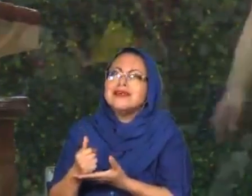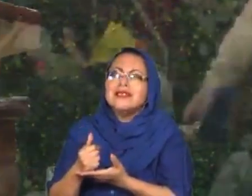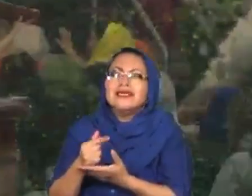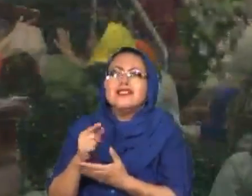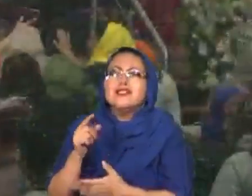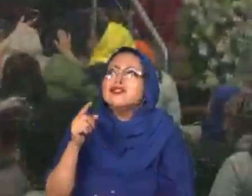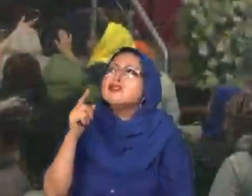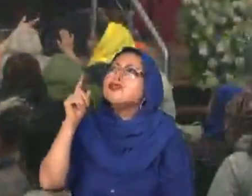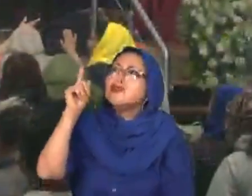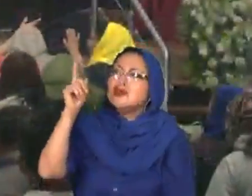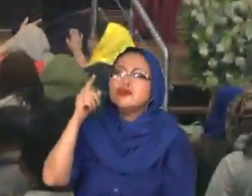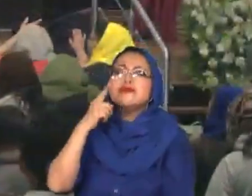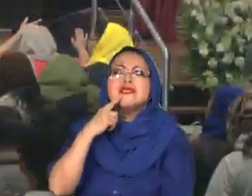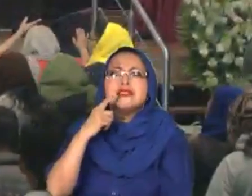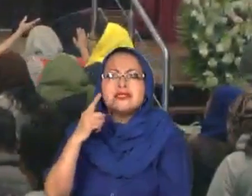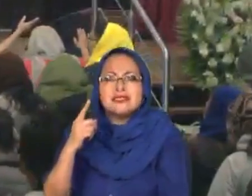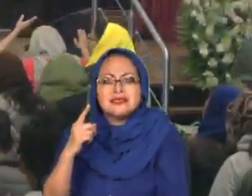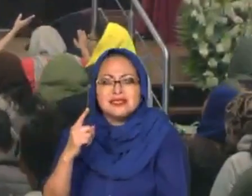honor.